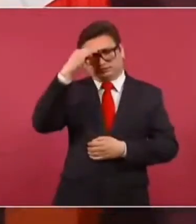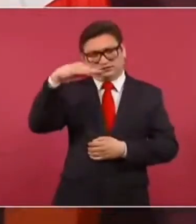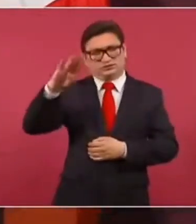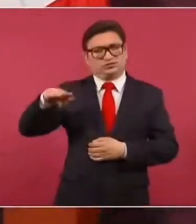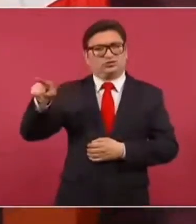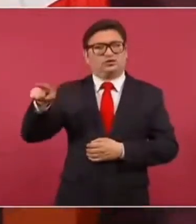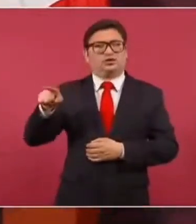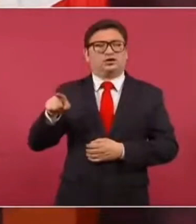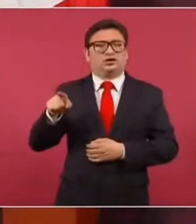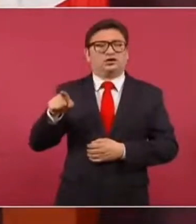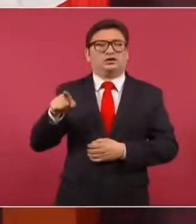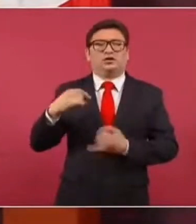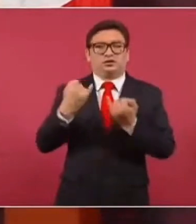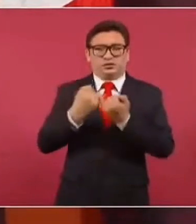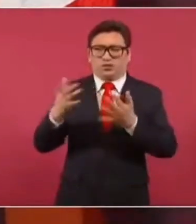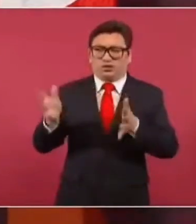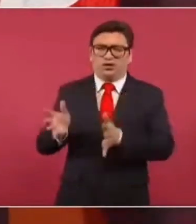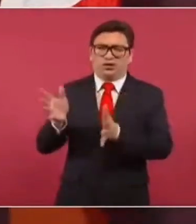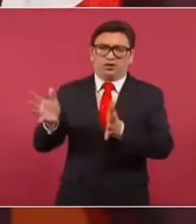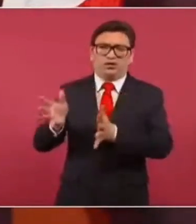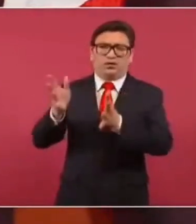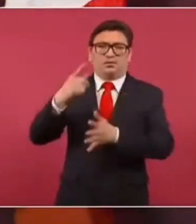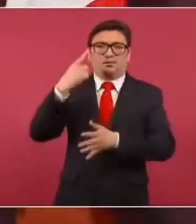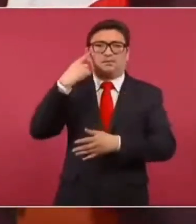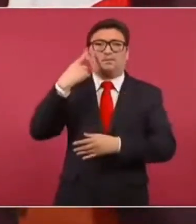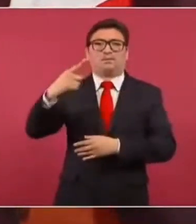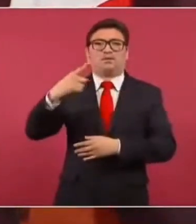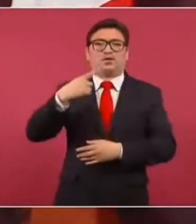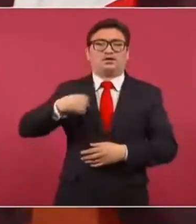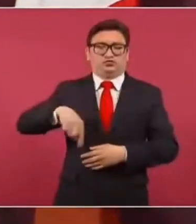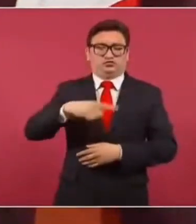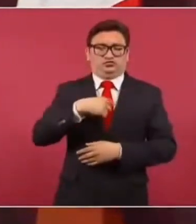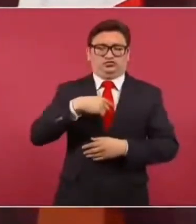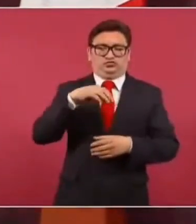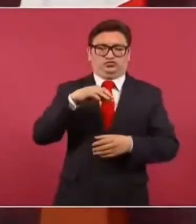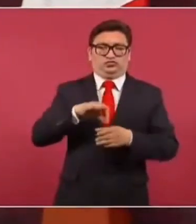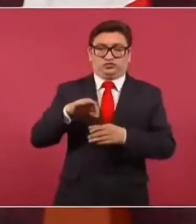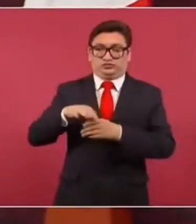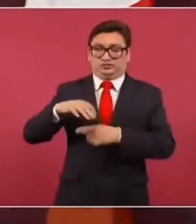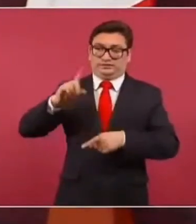también la promovieron para quitarnos a nosotros votos.